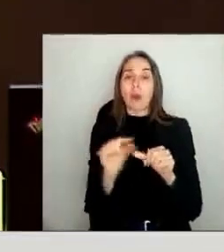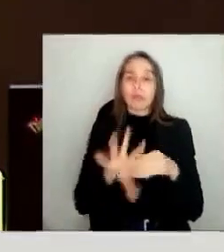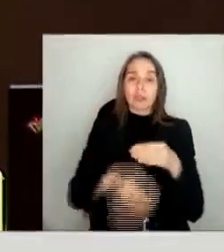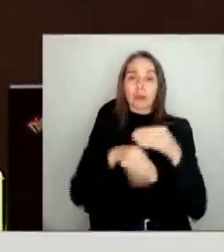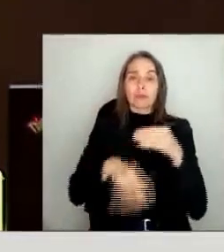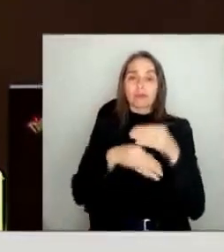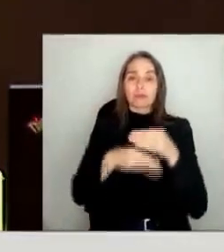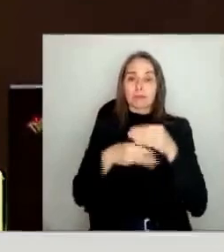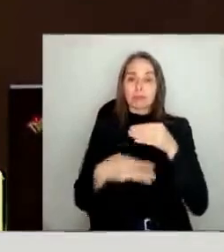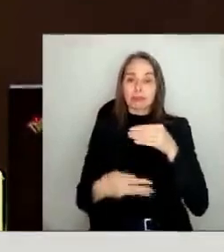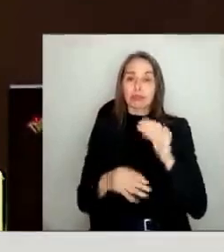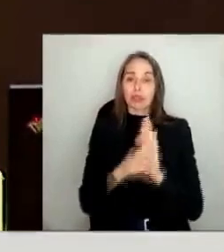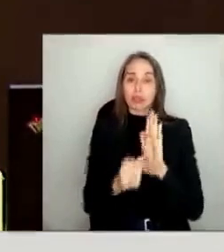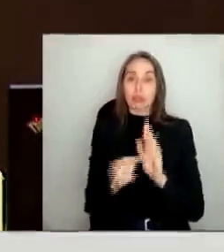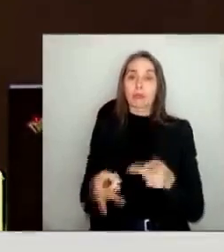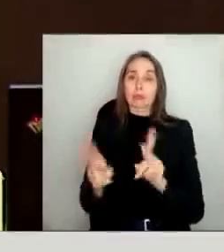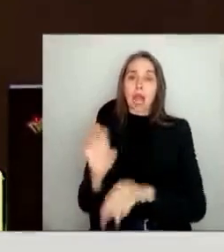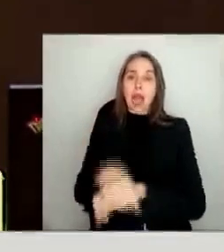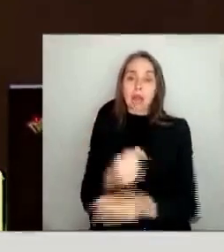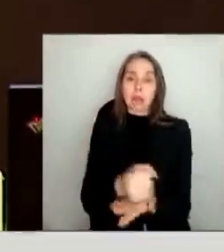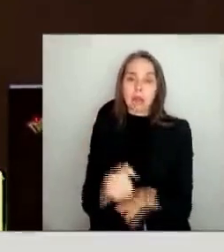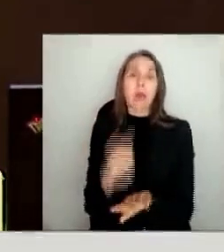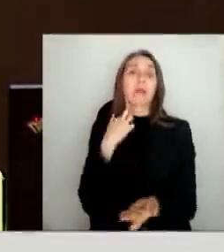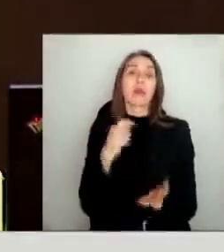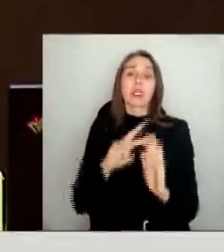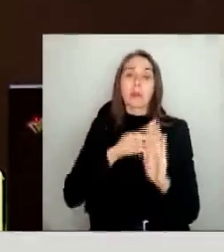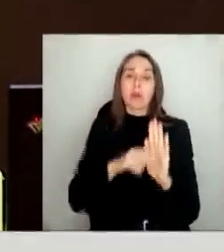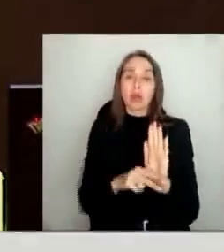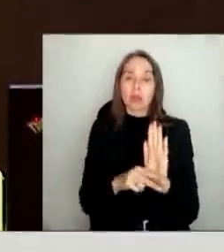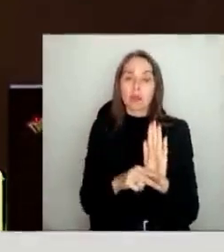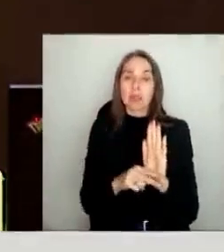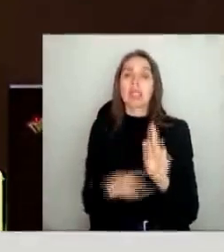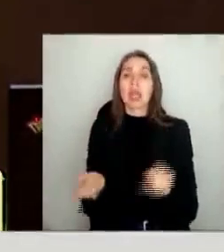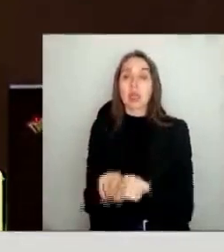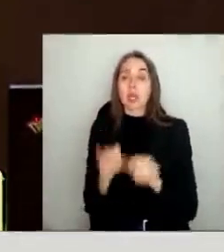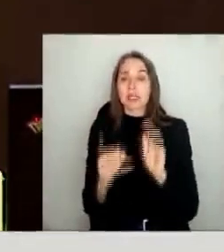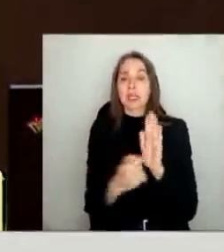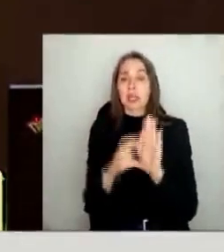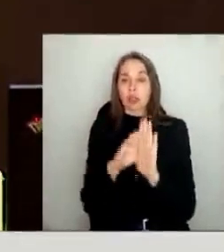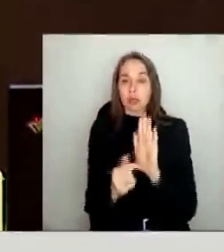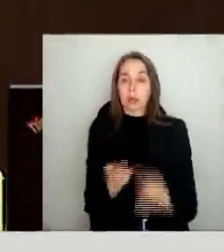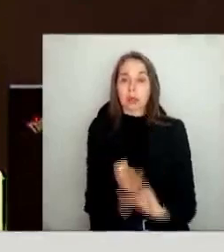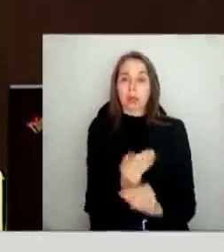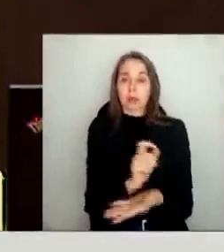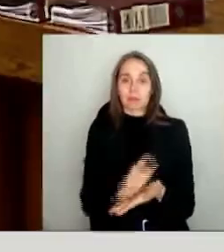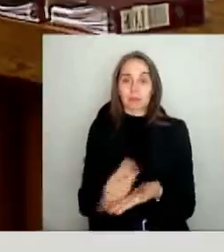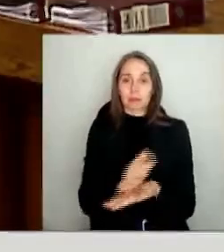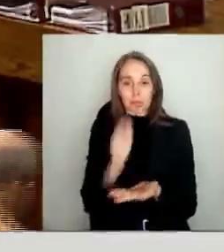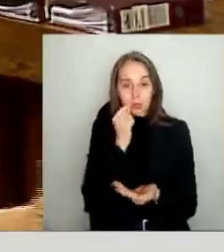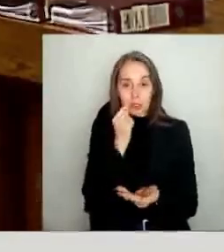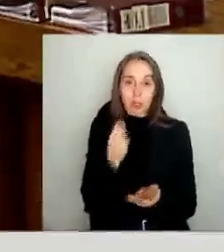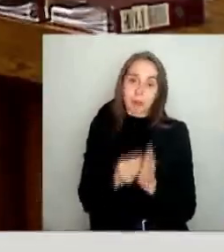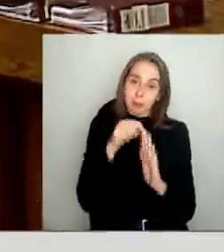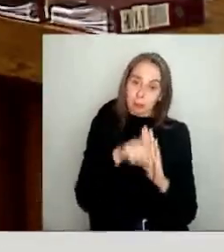han sido declarados admisibles porque son modificaciones de todas maneras a la Constitución le voy a pedir al secretario que pueda profundizar en el punto sí